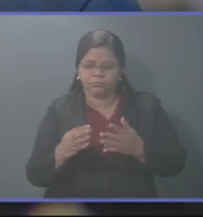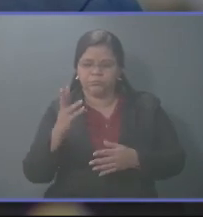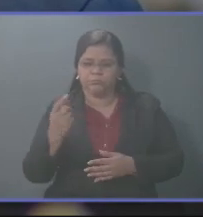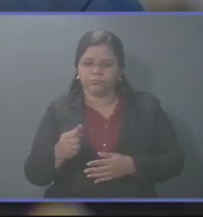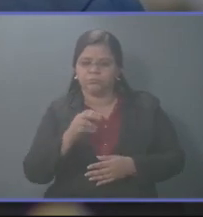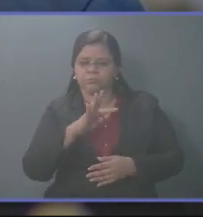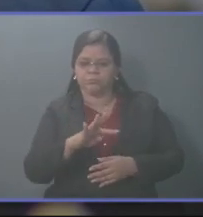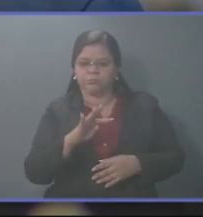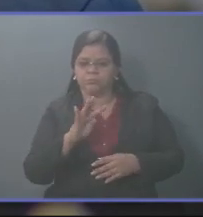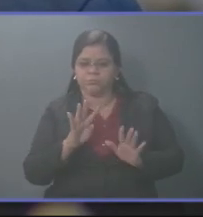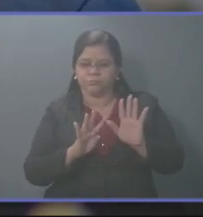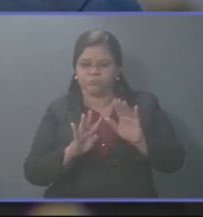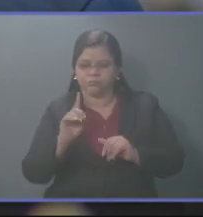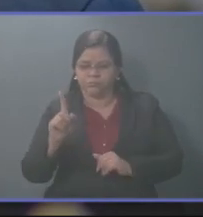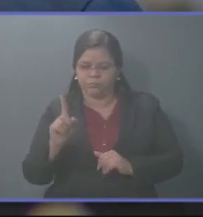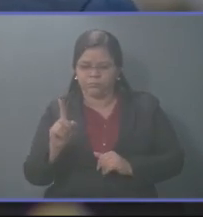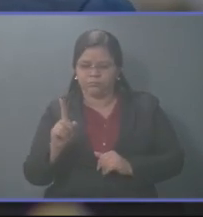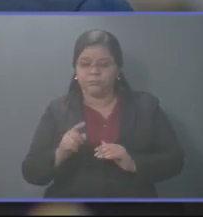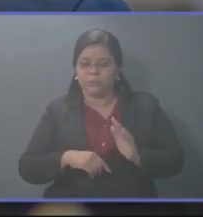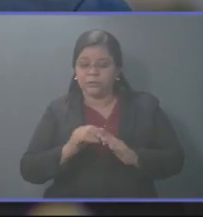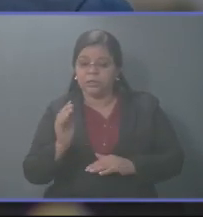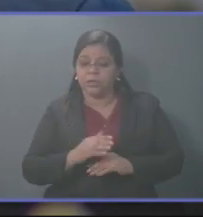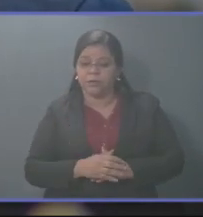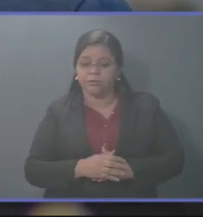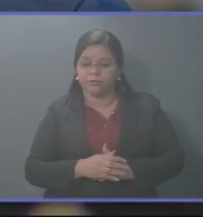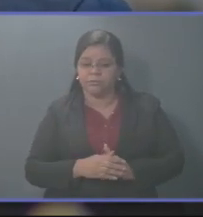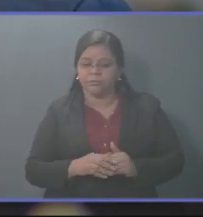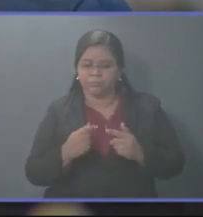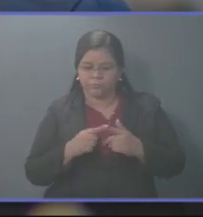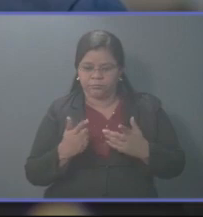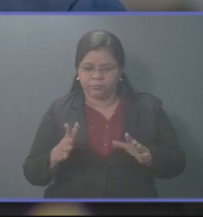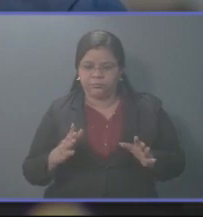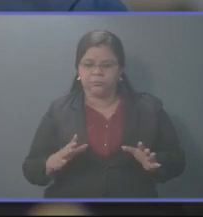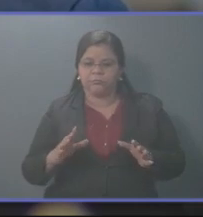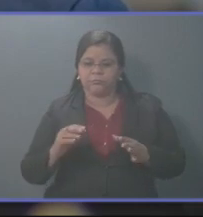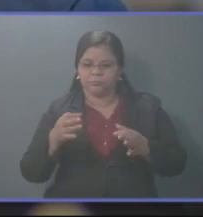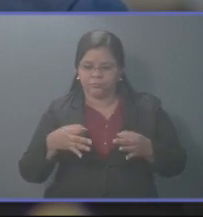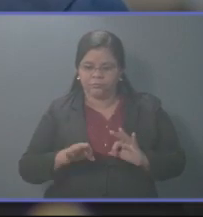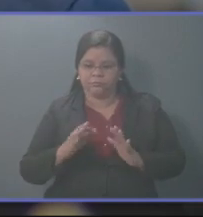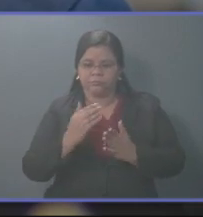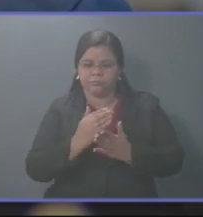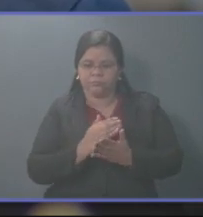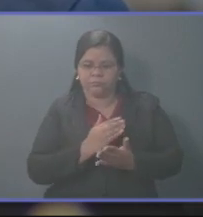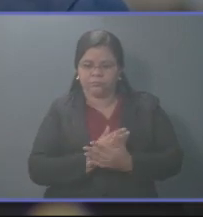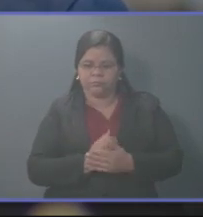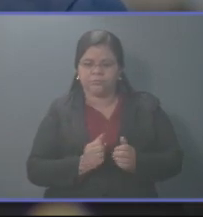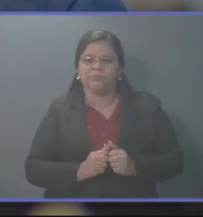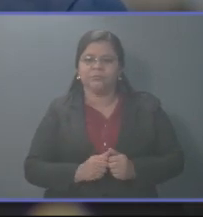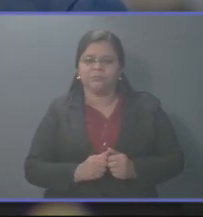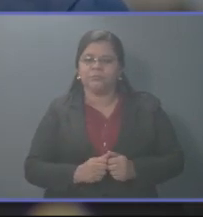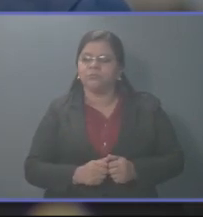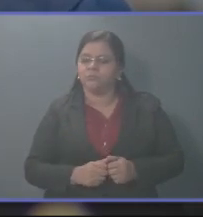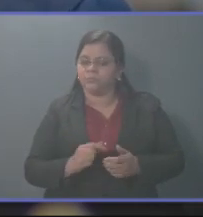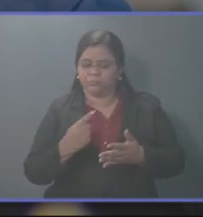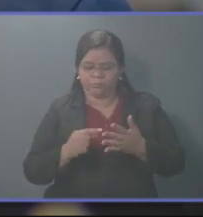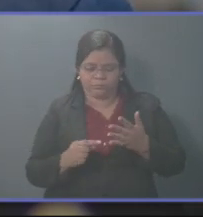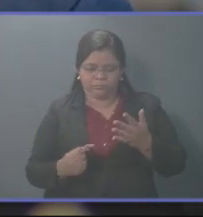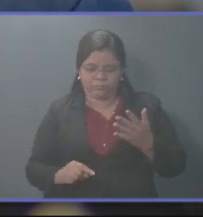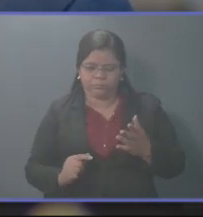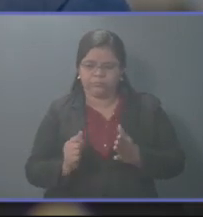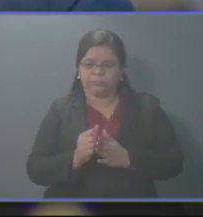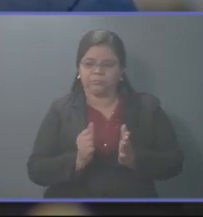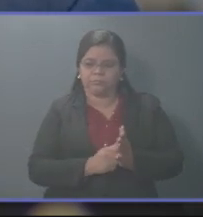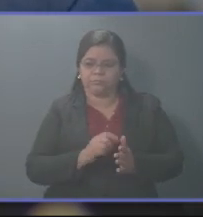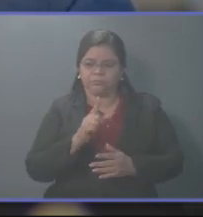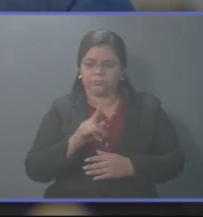número 491, por lo que ambos artículos quedan de la siguiente manera. Abro comillas, recurso de revisión.